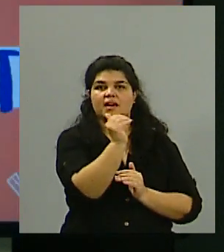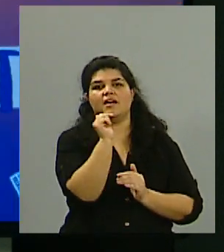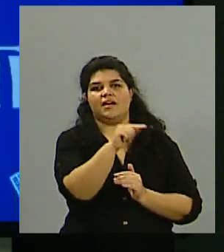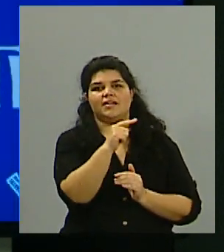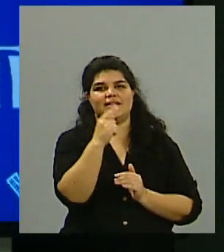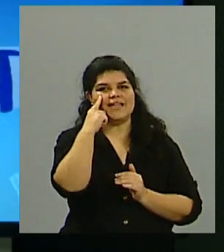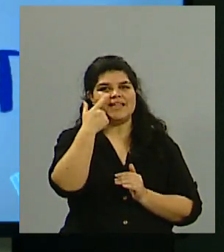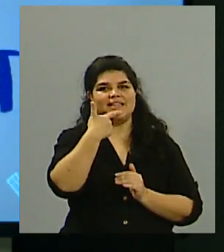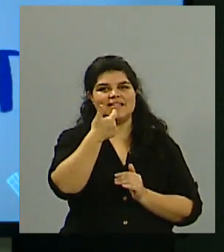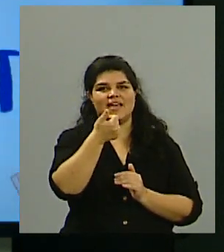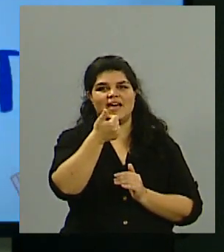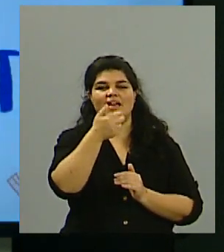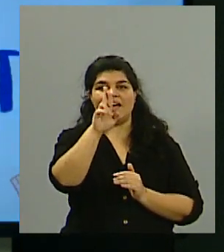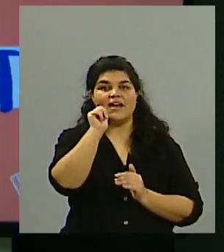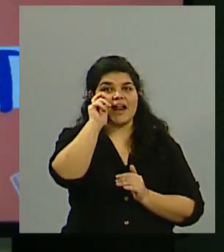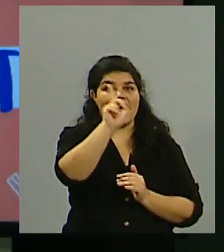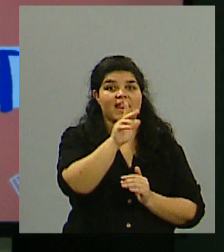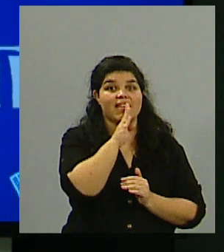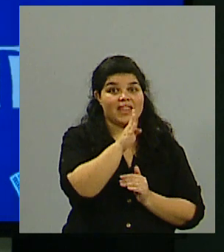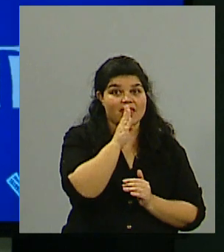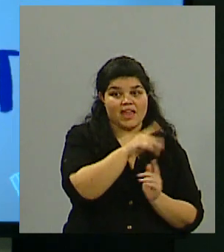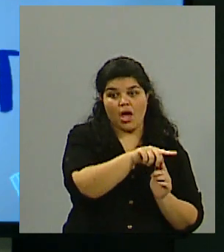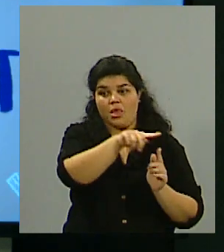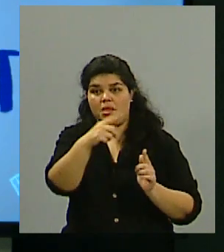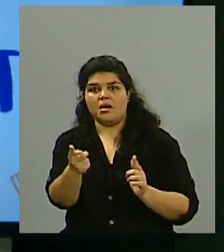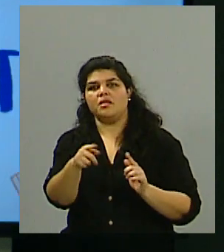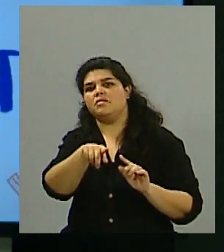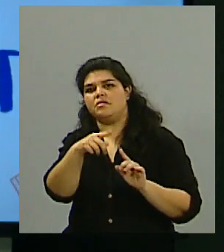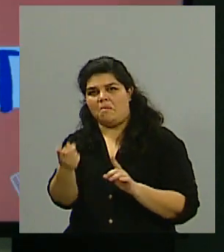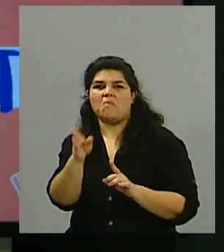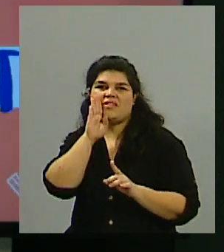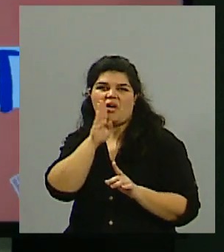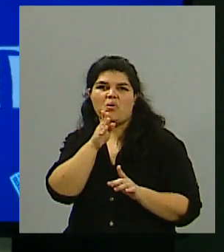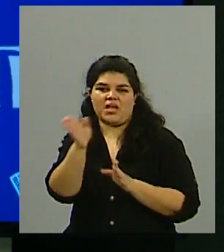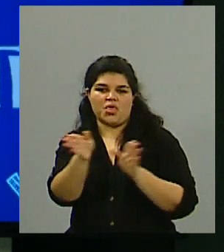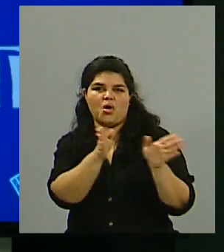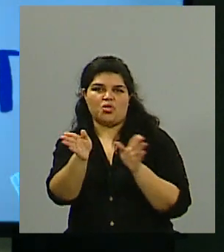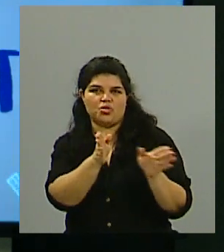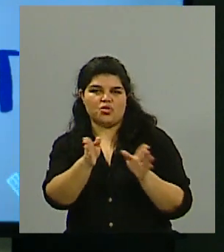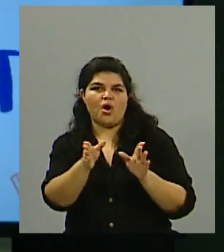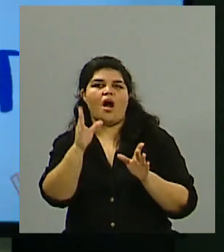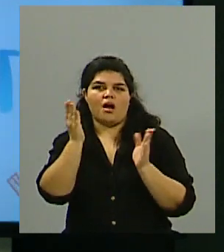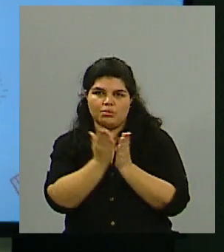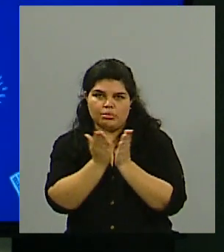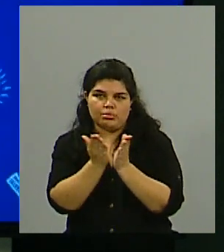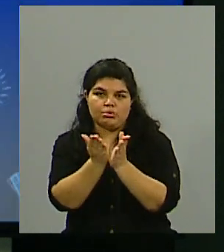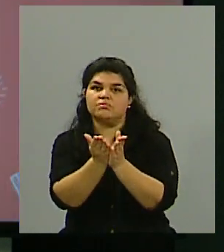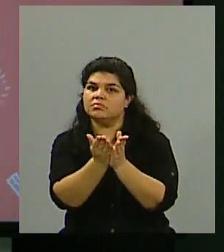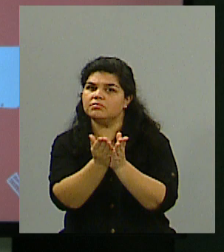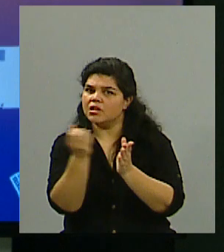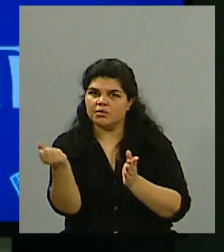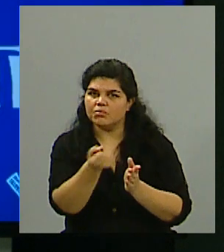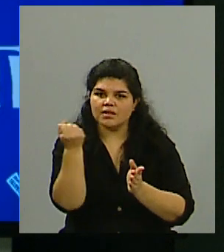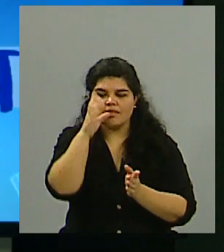este último tiempo ha habido un cambio muy grande en la concientización sobre los animales y bueno, los animales son parte de la familia. Entonces,